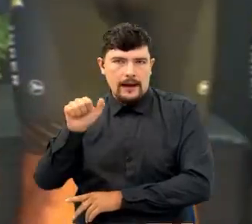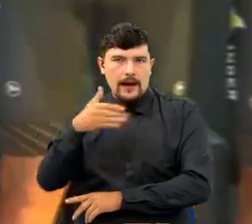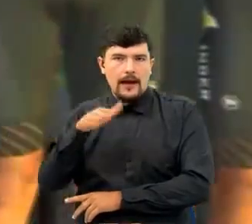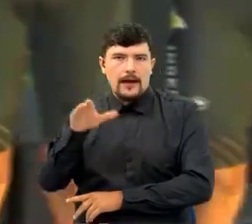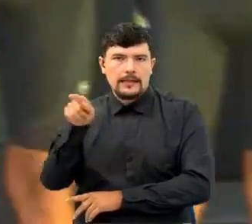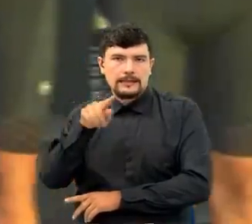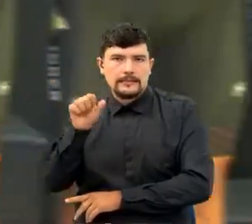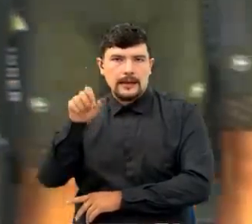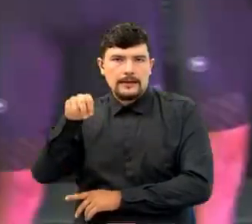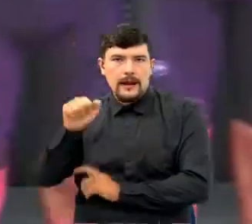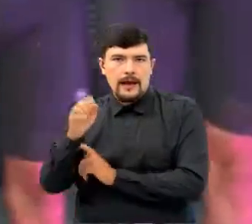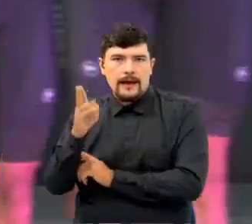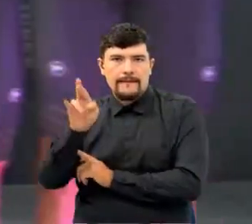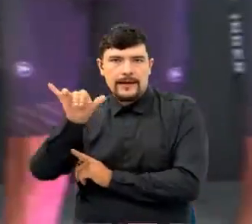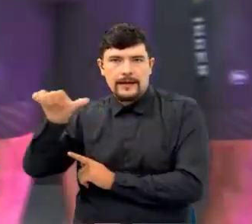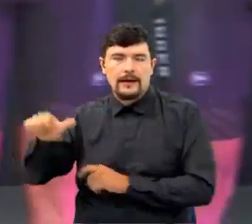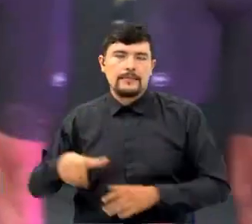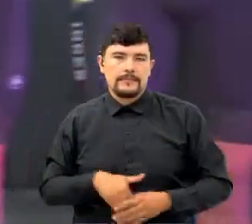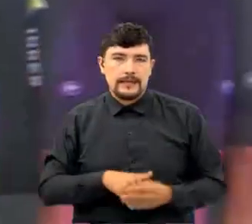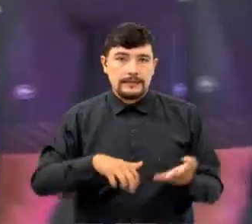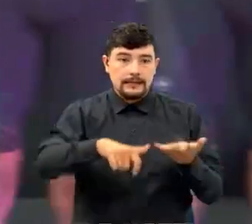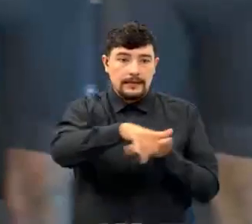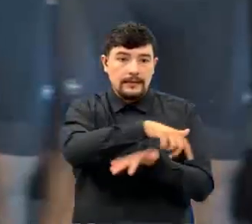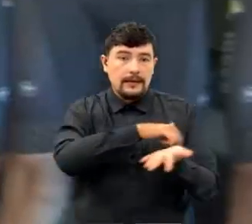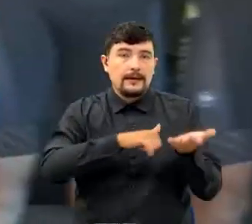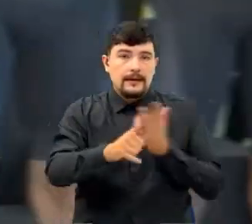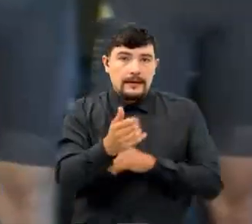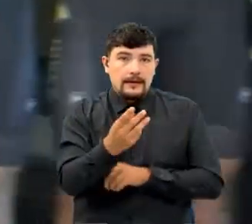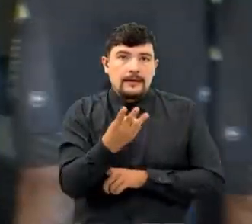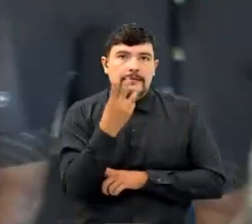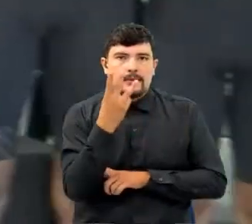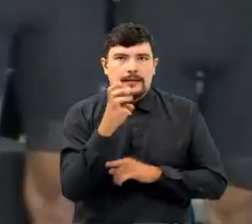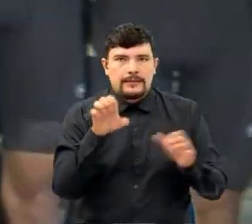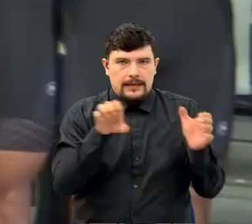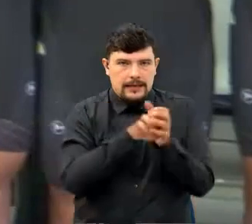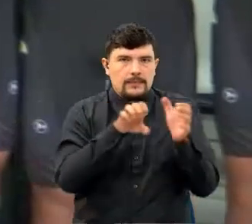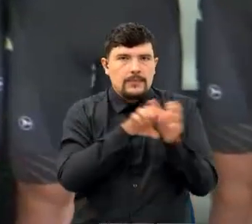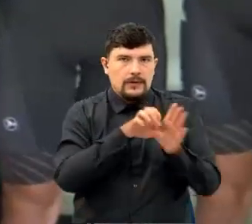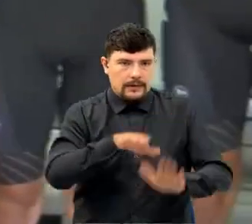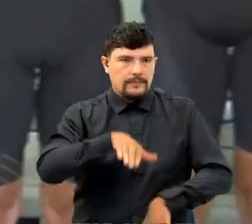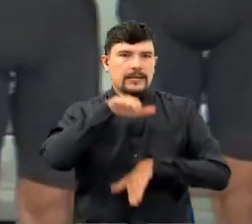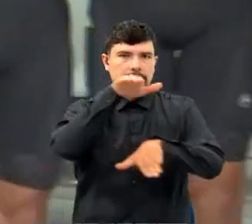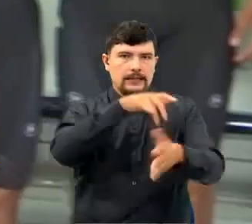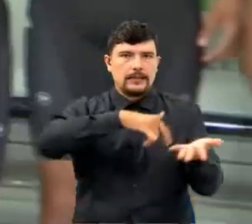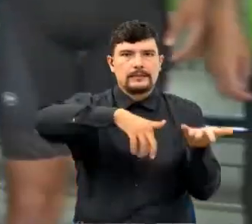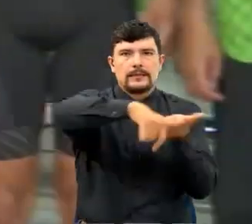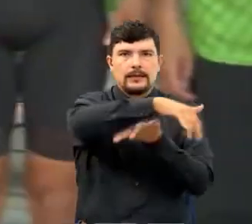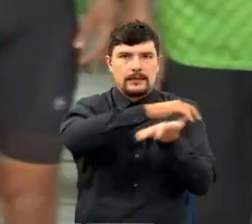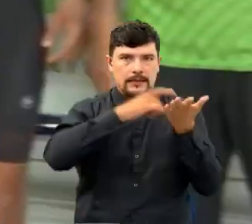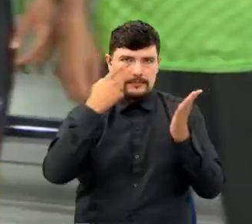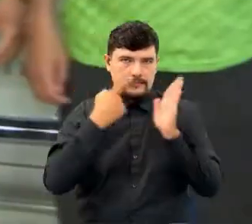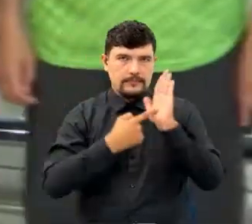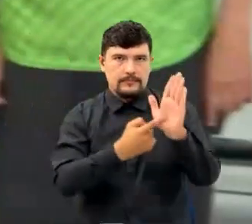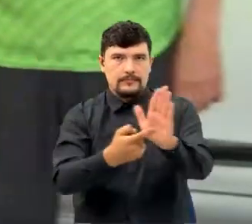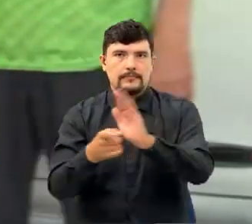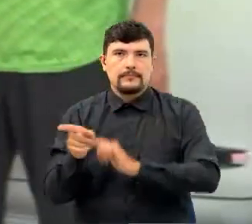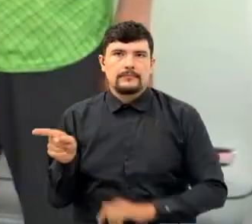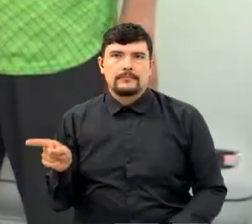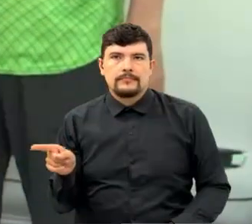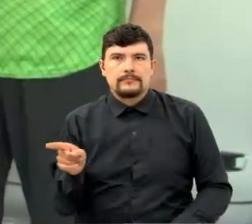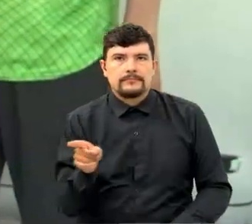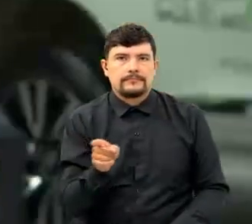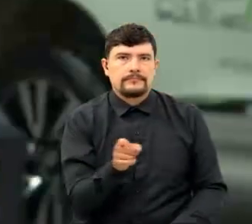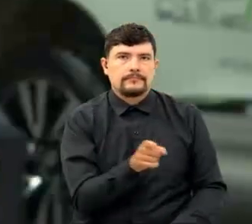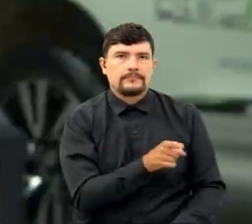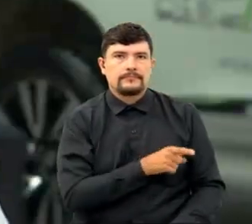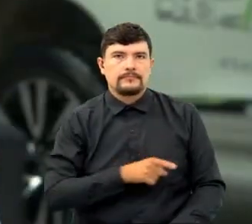equipo propio en las tres categorías de los nacionales de ruta. Ellos serán los encargados de hacer respetar el ciclismo de esta tierra del Cañón del Chicamocha. Va a ser un